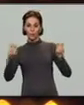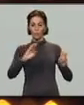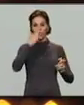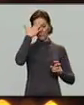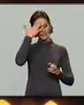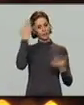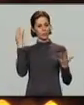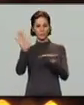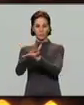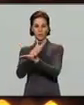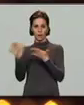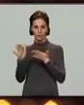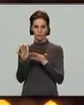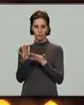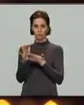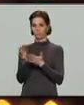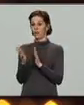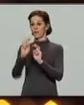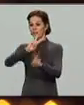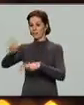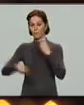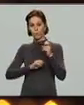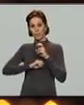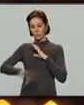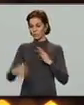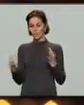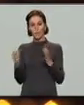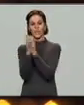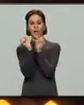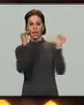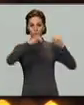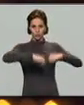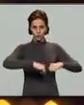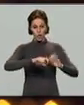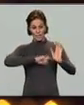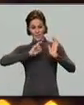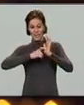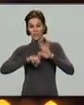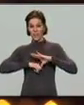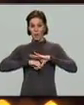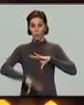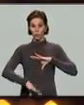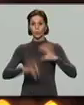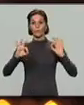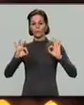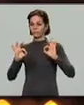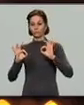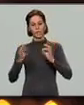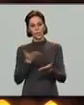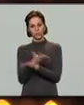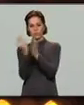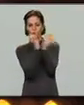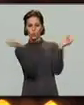desideologizar los temas fundamentales. Extremadura apoya una reforma de la ley del aborto por consenso. Necesitamos una ley